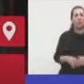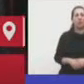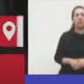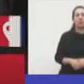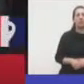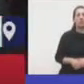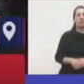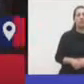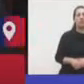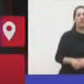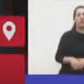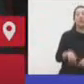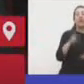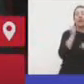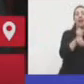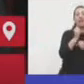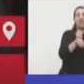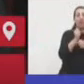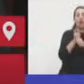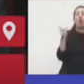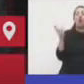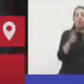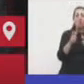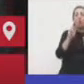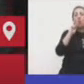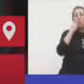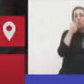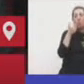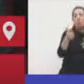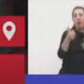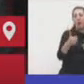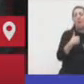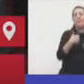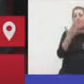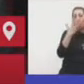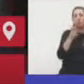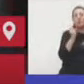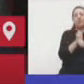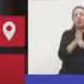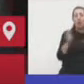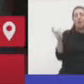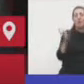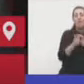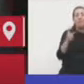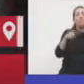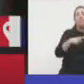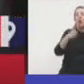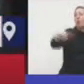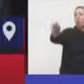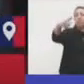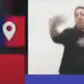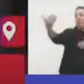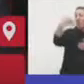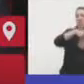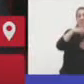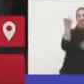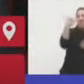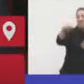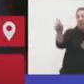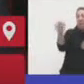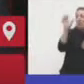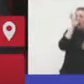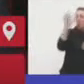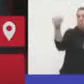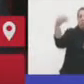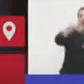libertad de expresión. Efectivamente, y le pregunto a la doctora Arieto, además del tema de la libertad de expresión, que por supuesto está bastante claro en